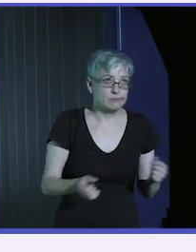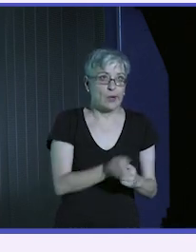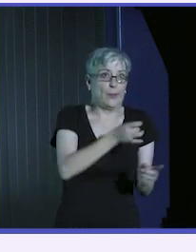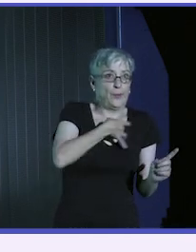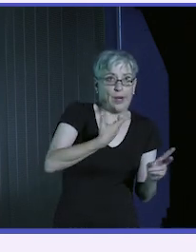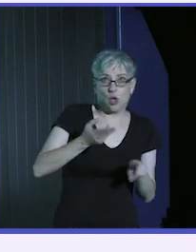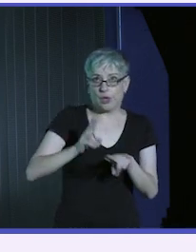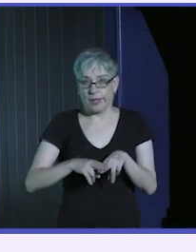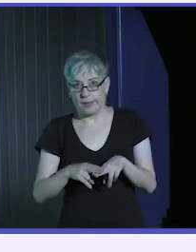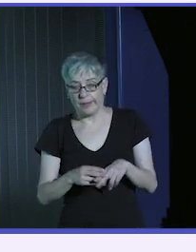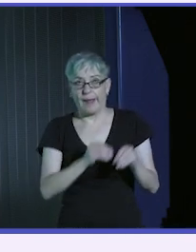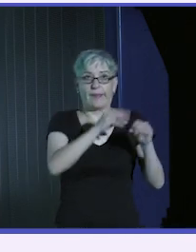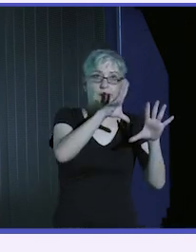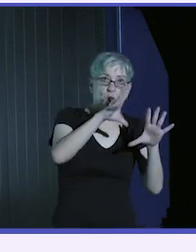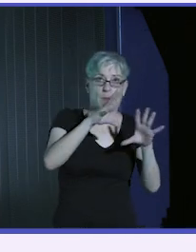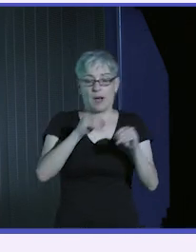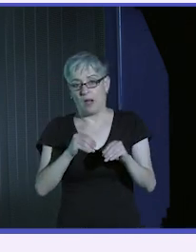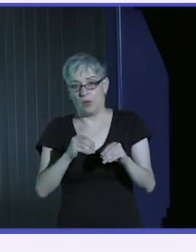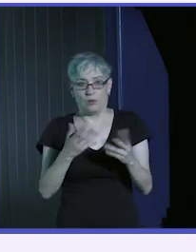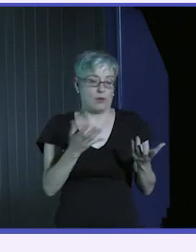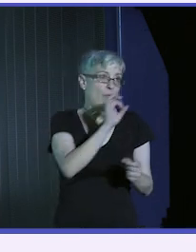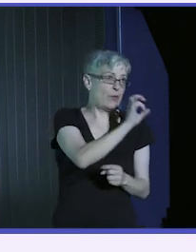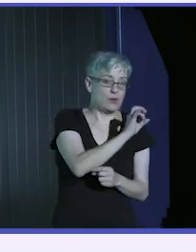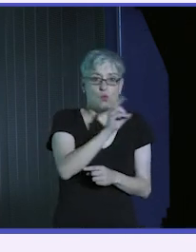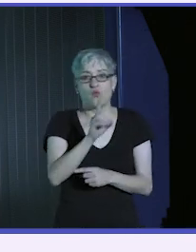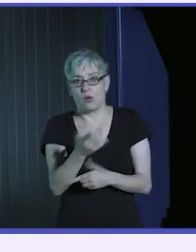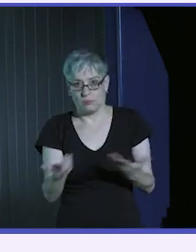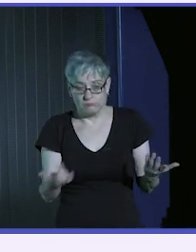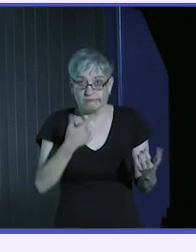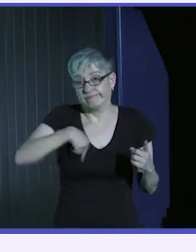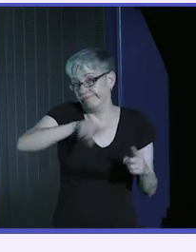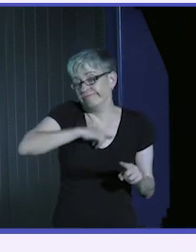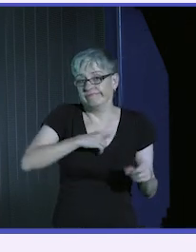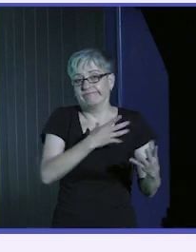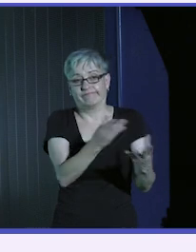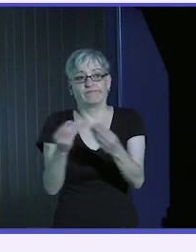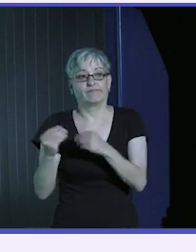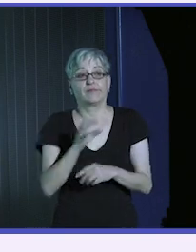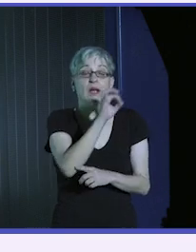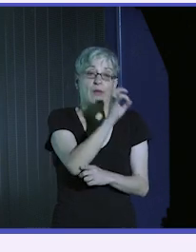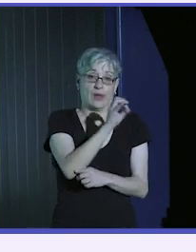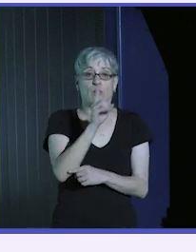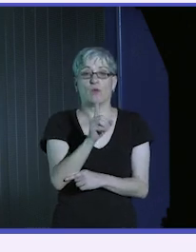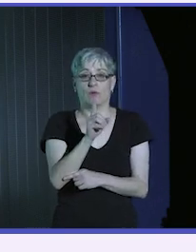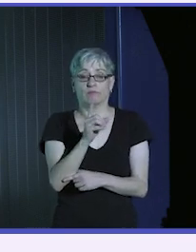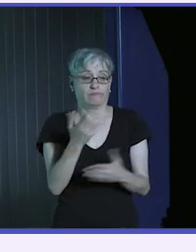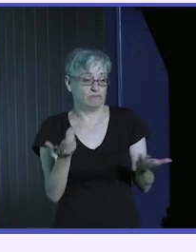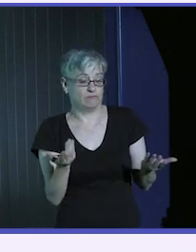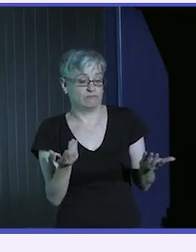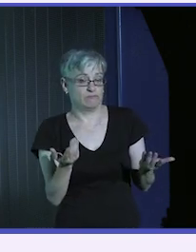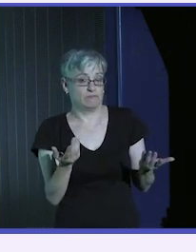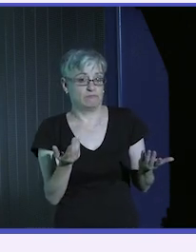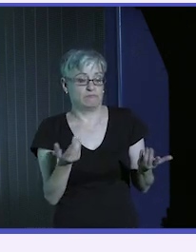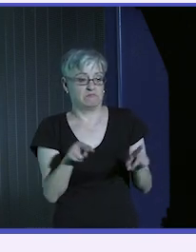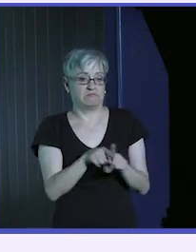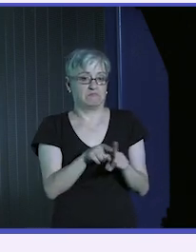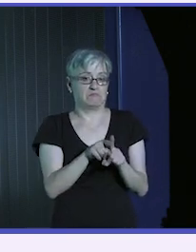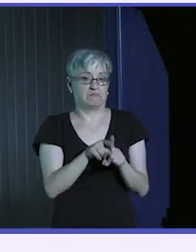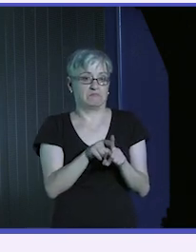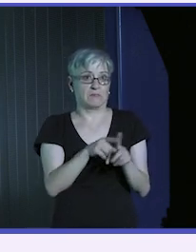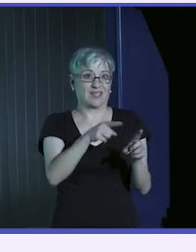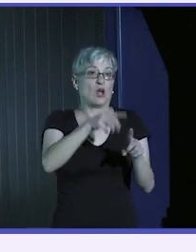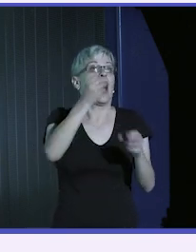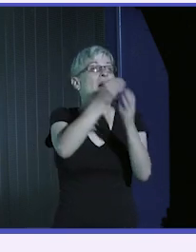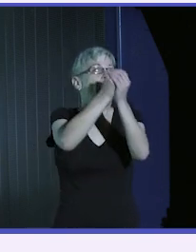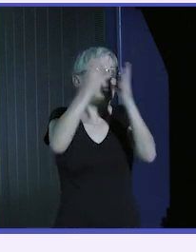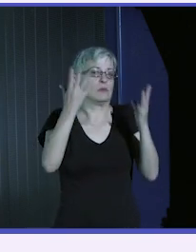blanco o negro, encendido o apagado, o como comúnmente lo conocemos, 0-1. Y esto no es algo